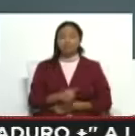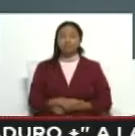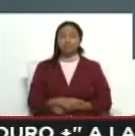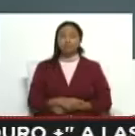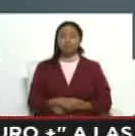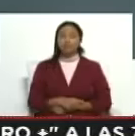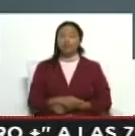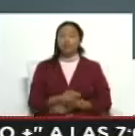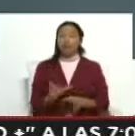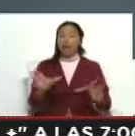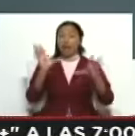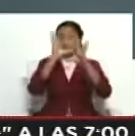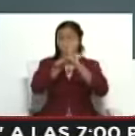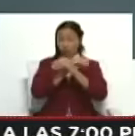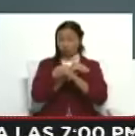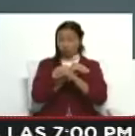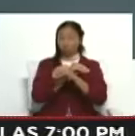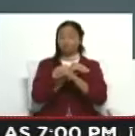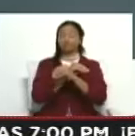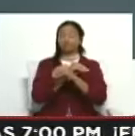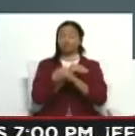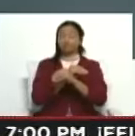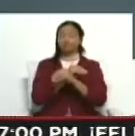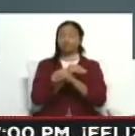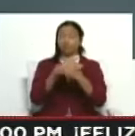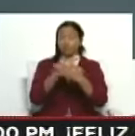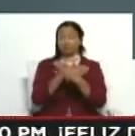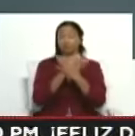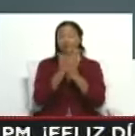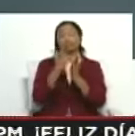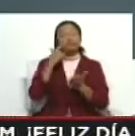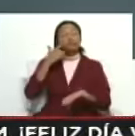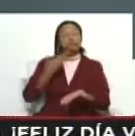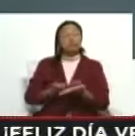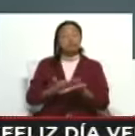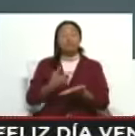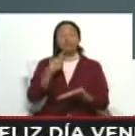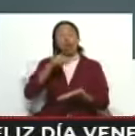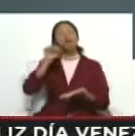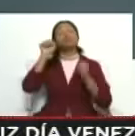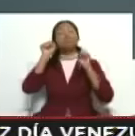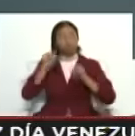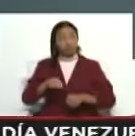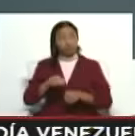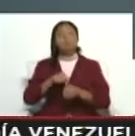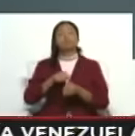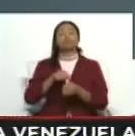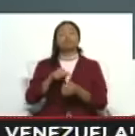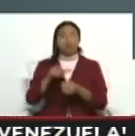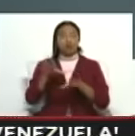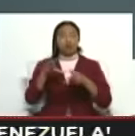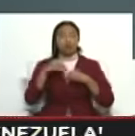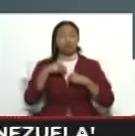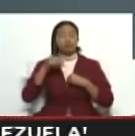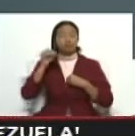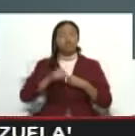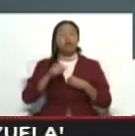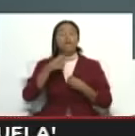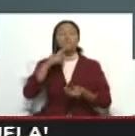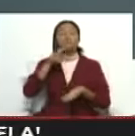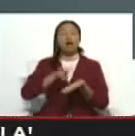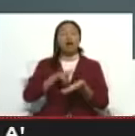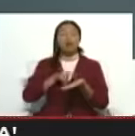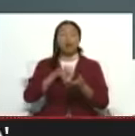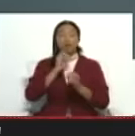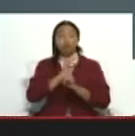desde horas de la noche hasta la madrugada, donde certificó, comprobó, confirmó y nos dio